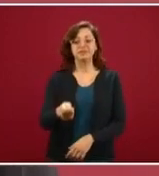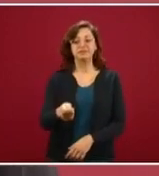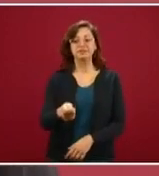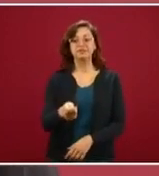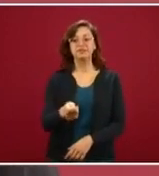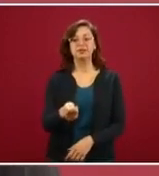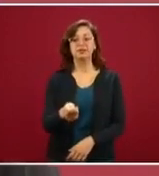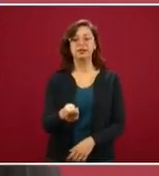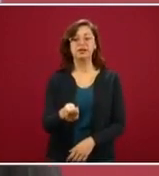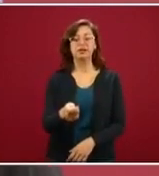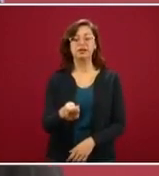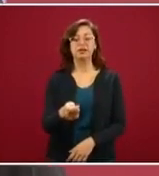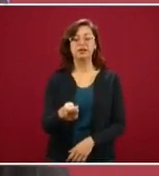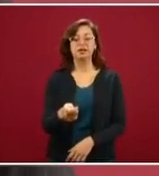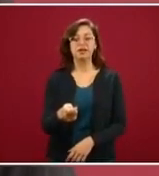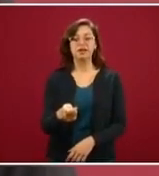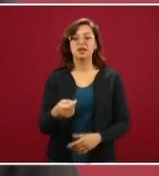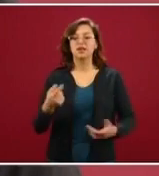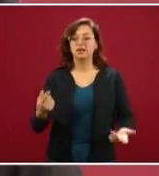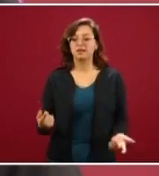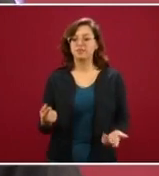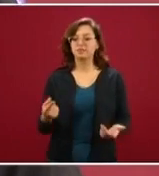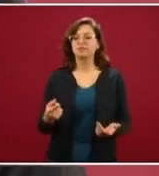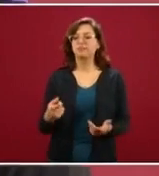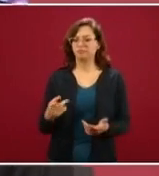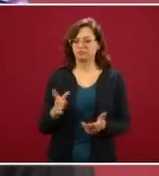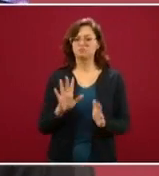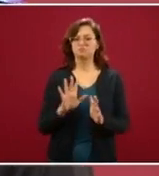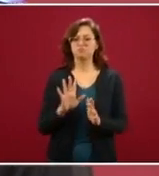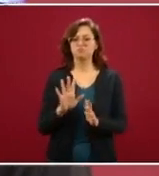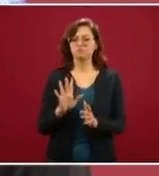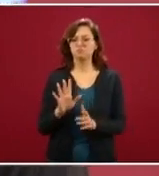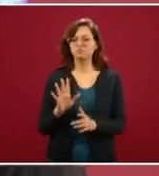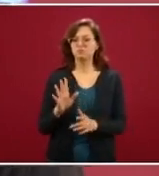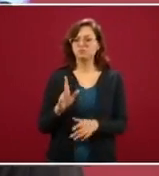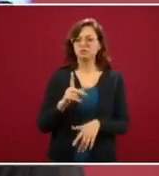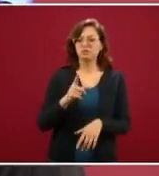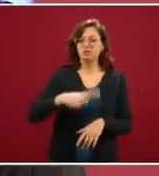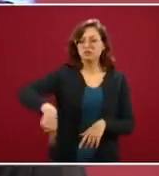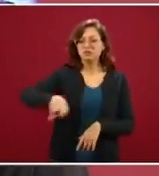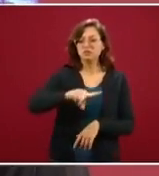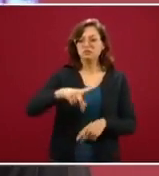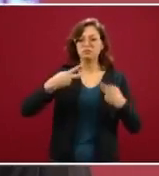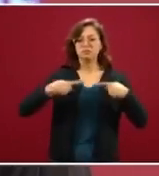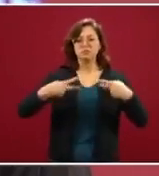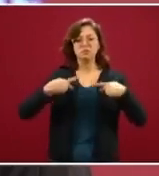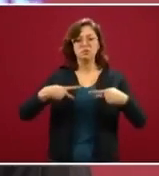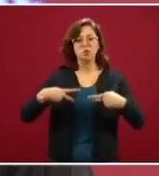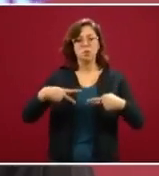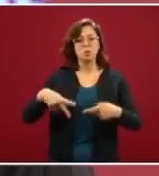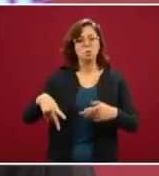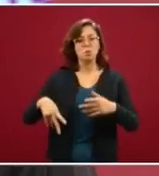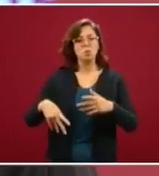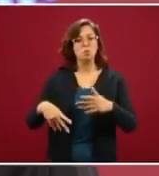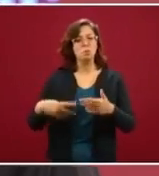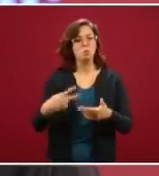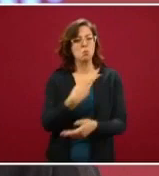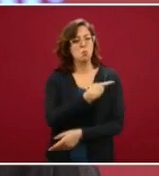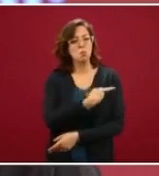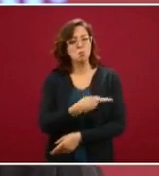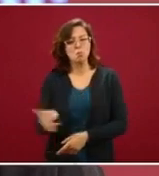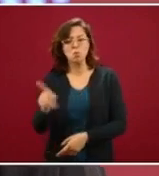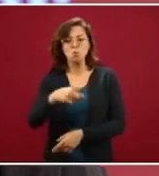de que se le dio el derecho de votar a los peones, porque tampoco tenían